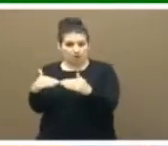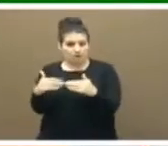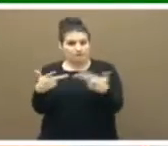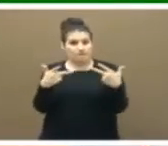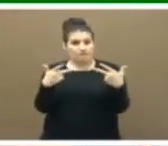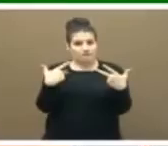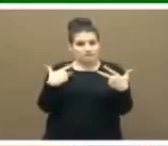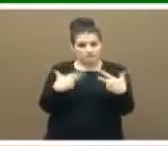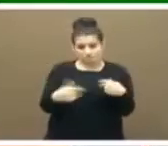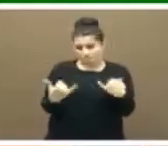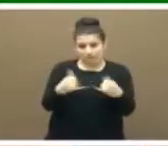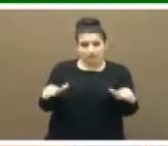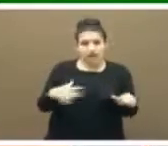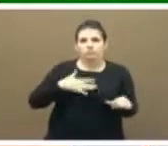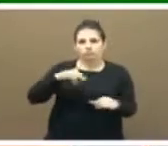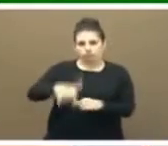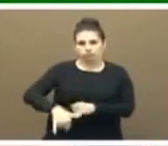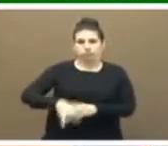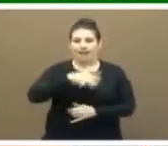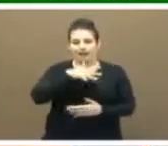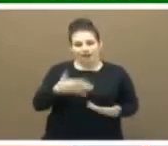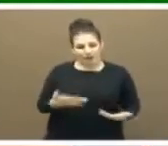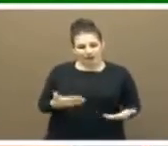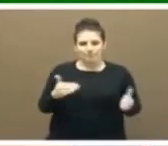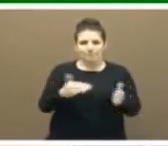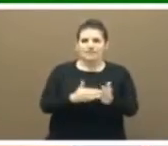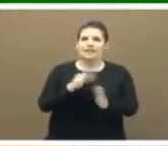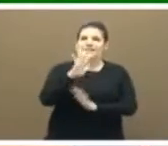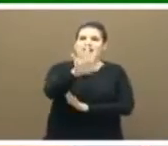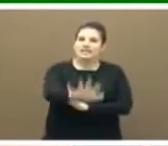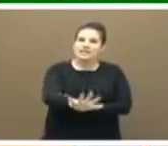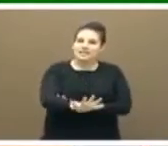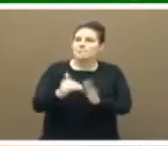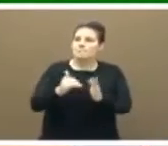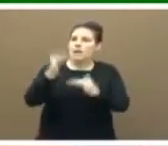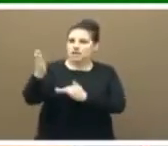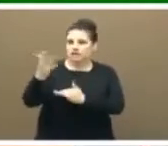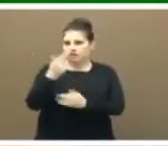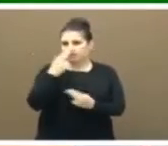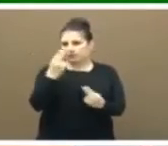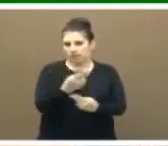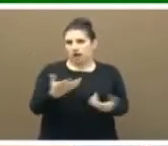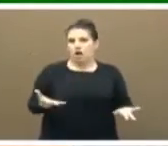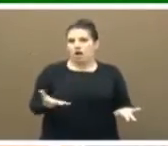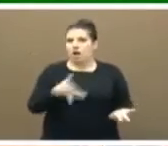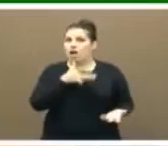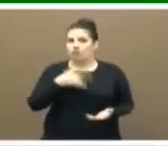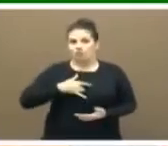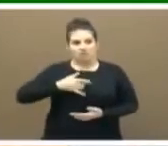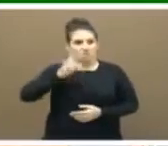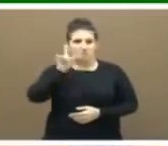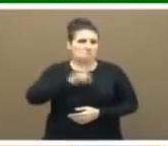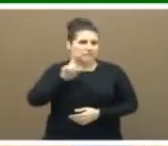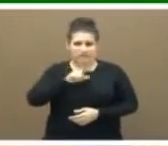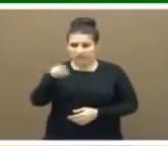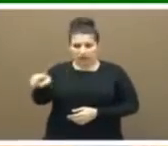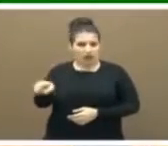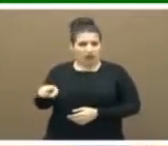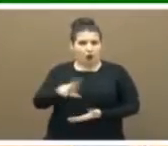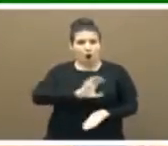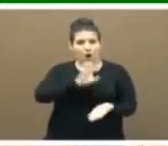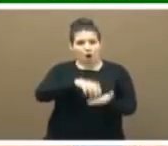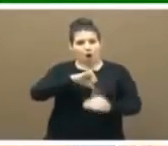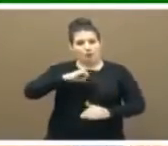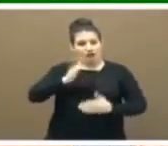semana. En esta ocasión ha habido 1.589. No es verdad, señor Monago, no se ha cerrado ninguna unidad, ni se ha cerrado ningún hospital. Entonces, es muy